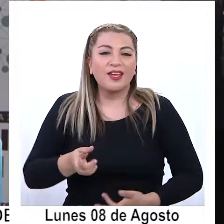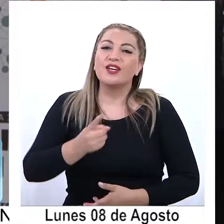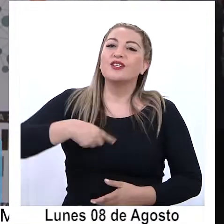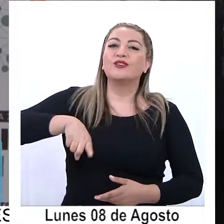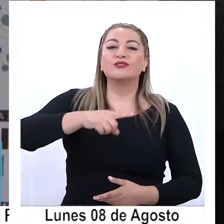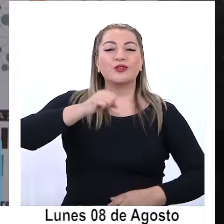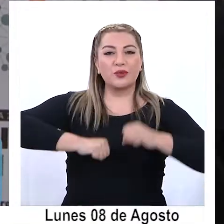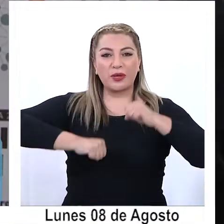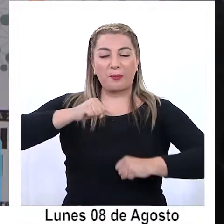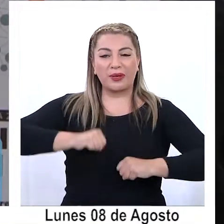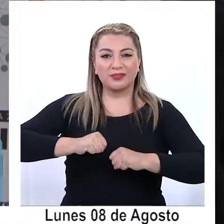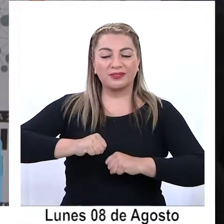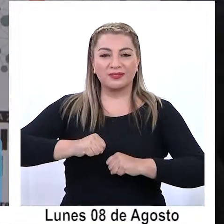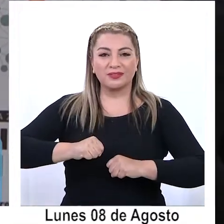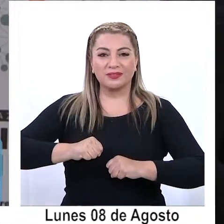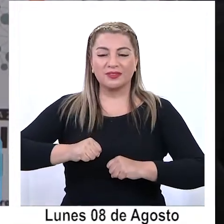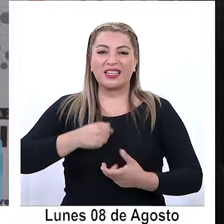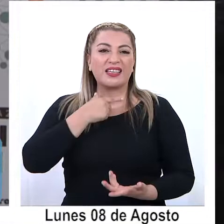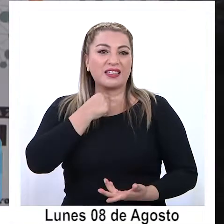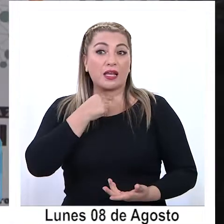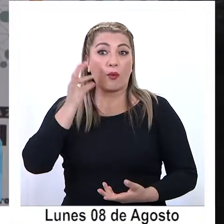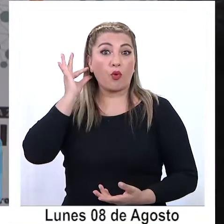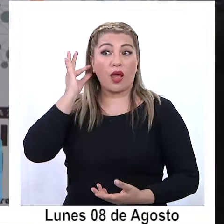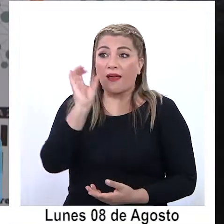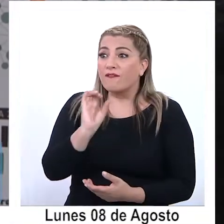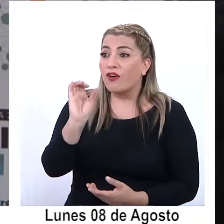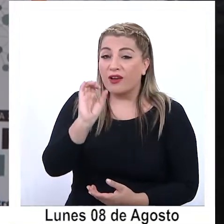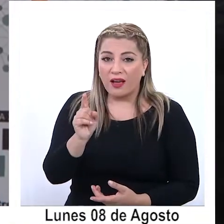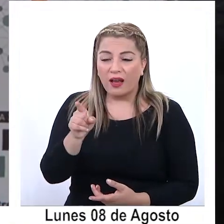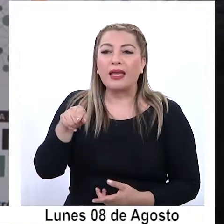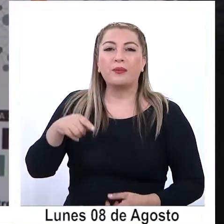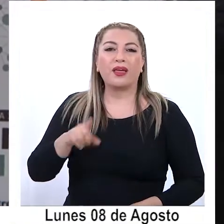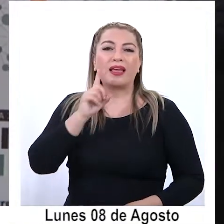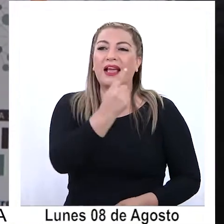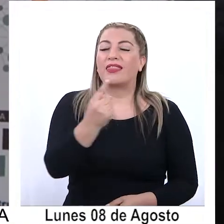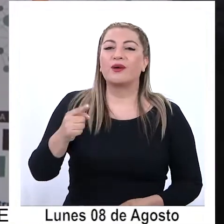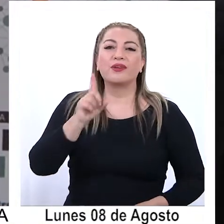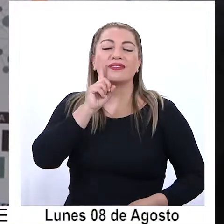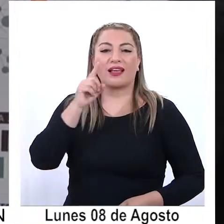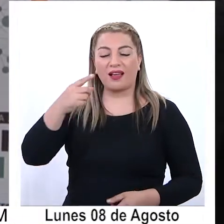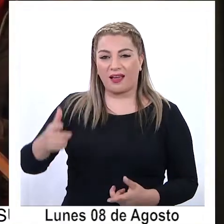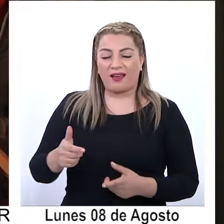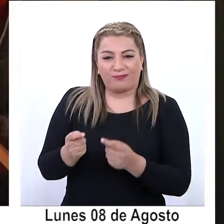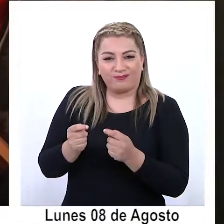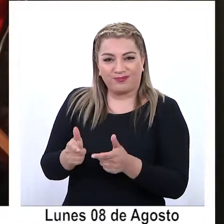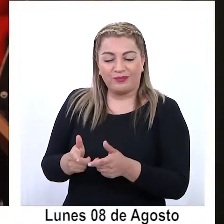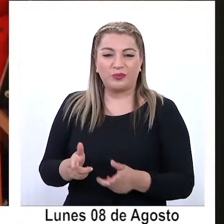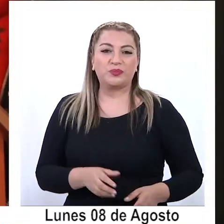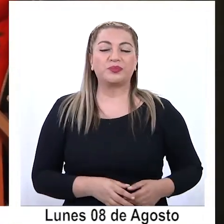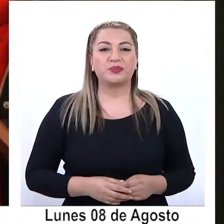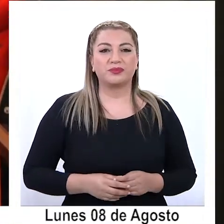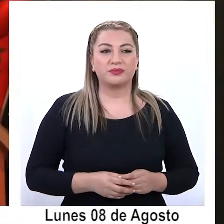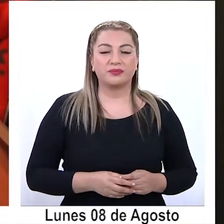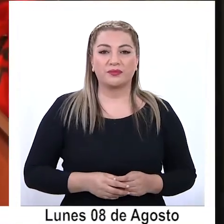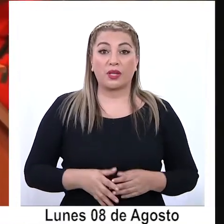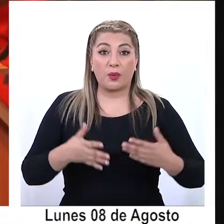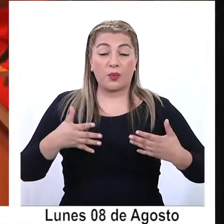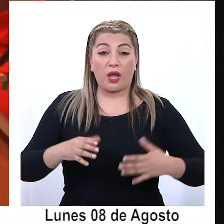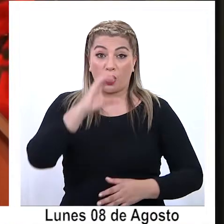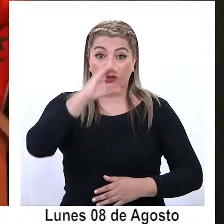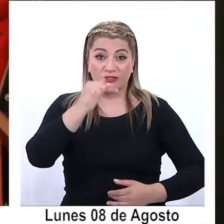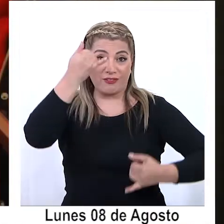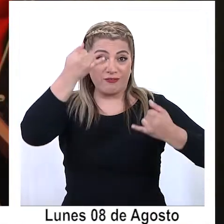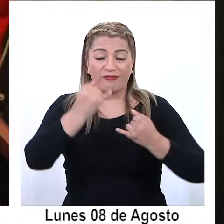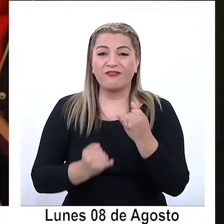una empresa que buscamos a las mujeres, pero que tengan las competencias y el perfil para el cargo. Una vez finalizado